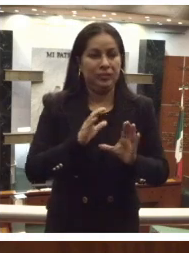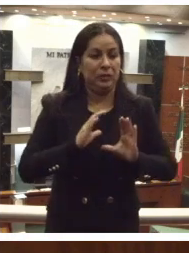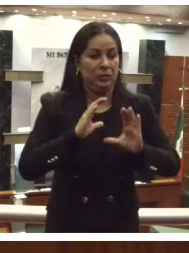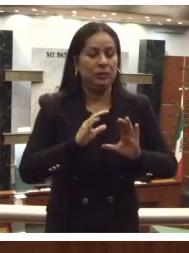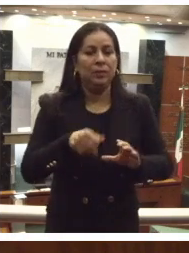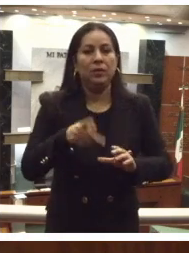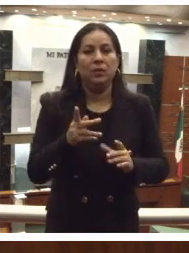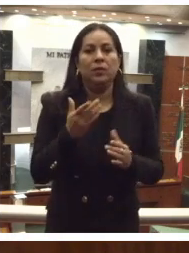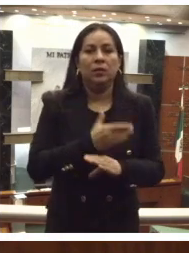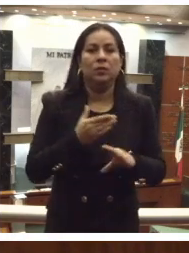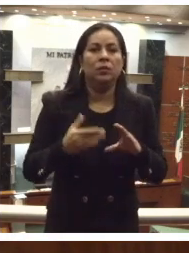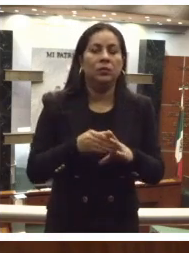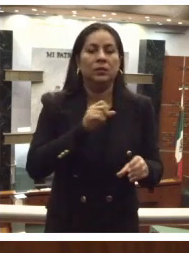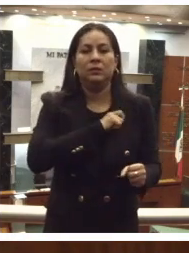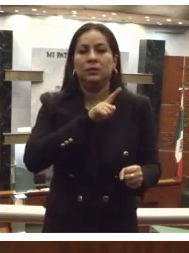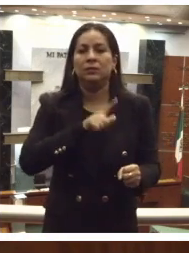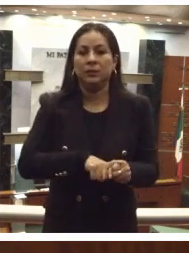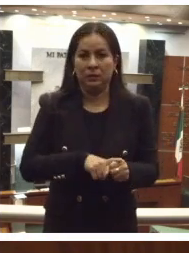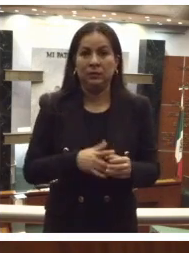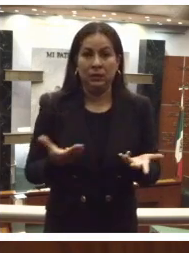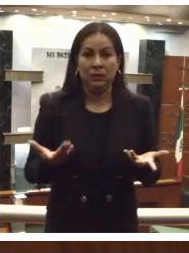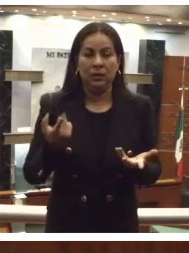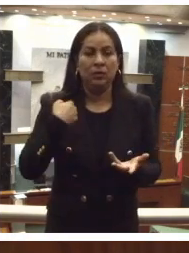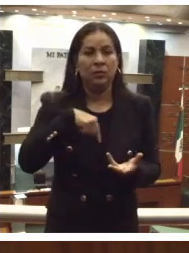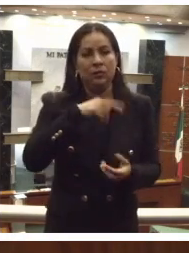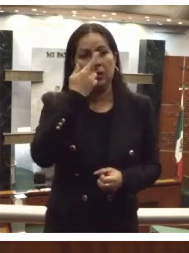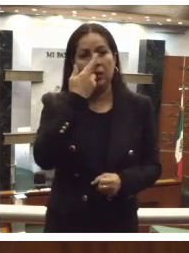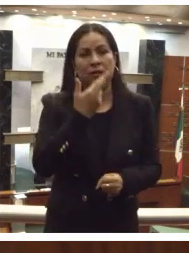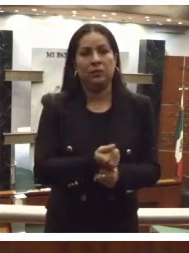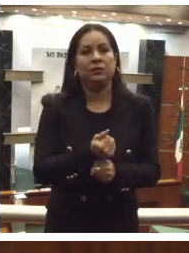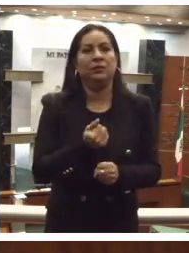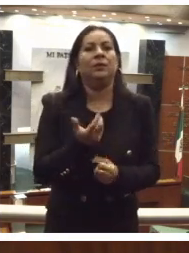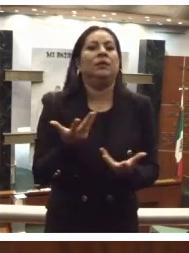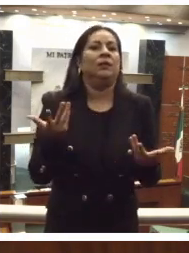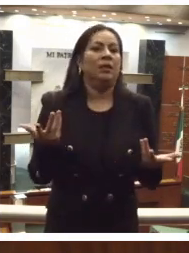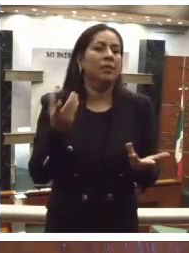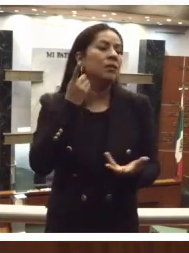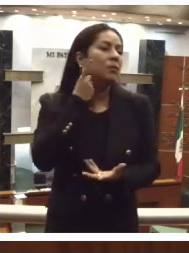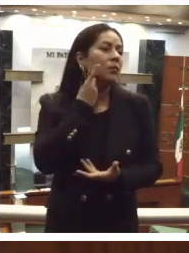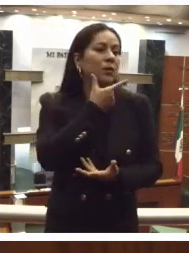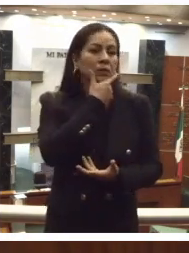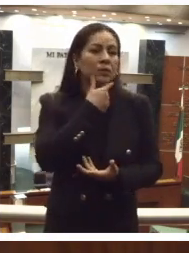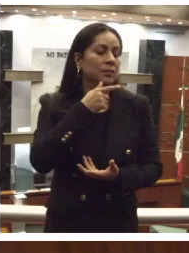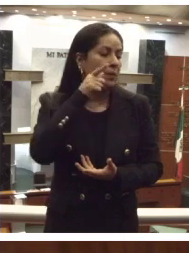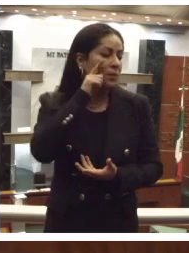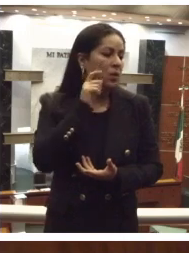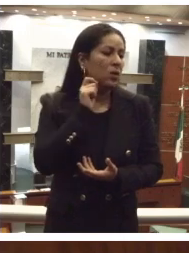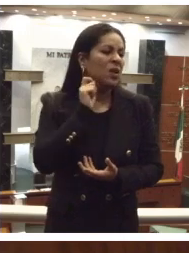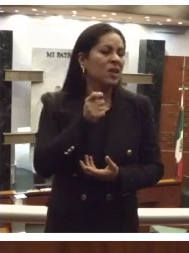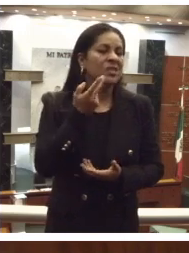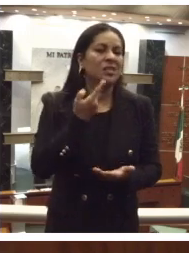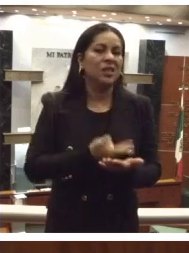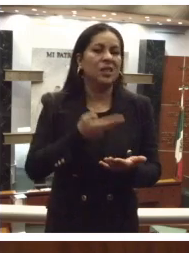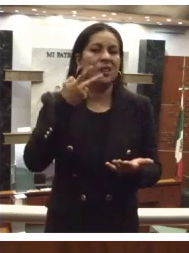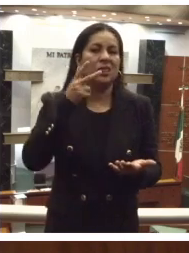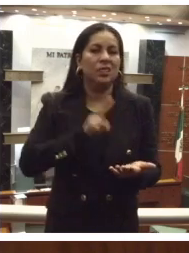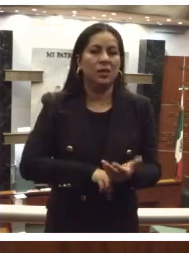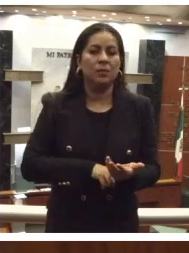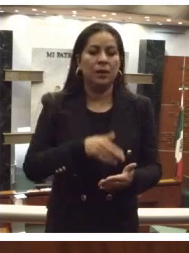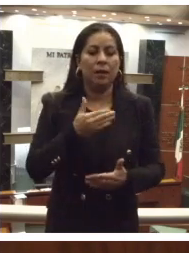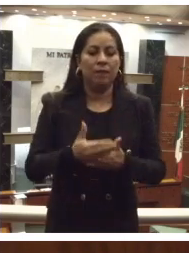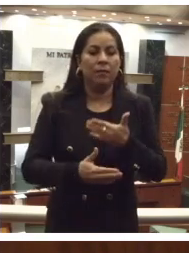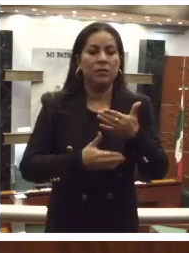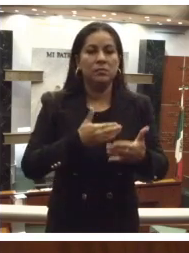también con acciones específicas. Nuestra responsabilidad entonces, diputados, diputadas, es doble.